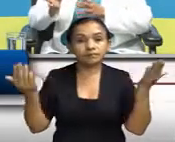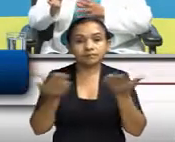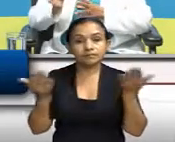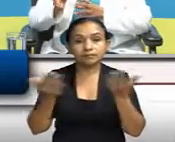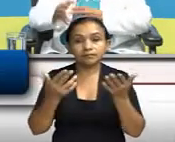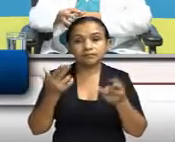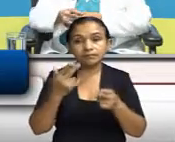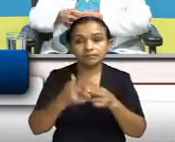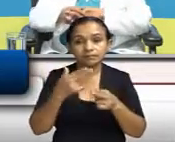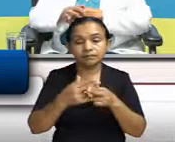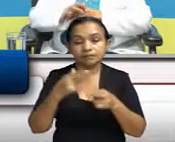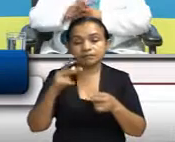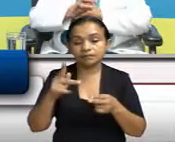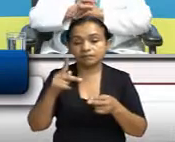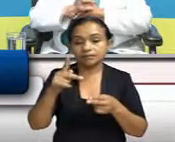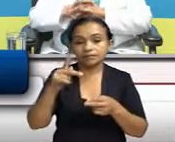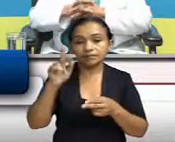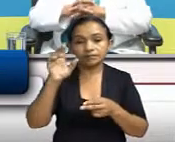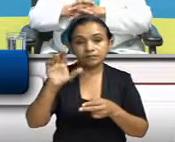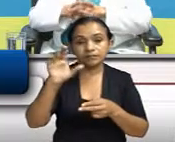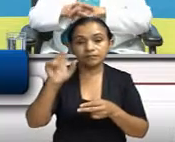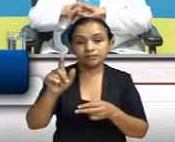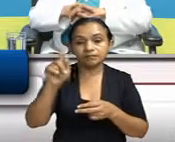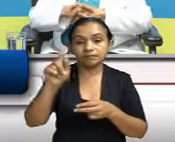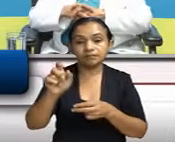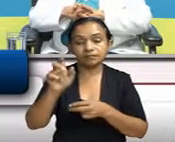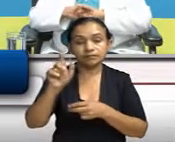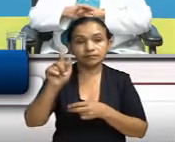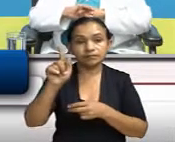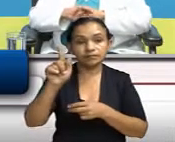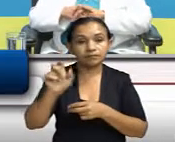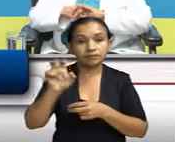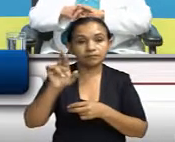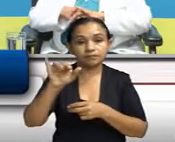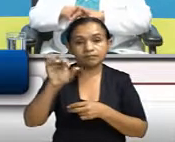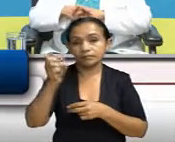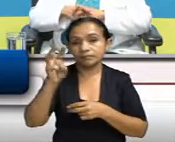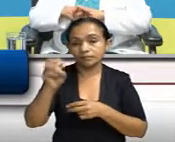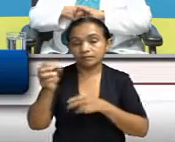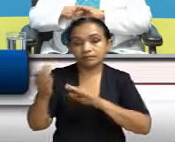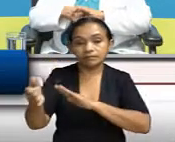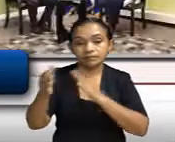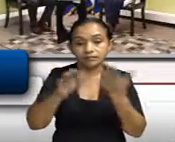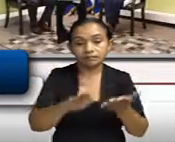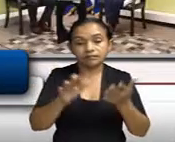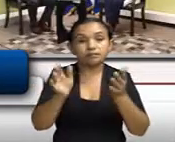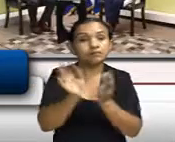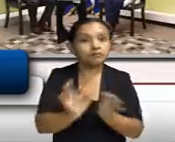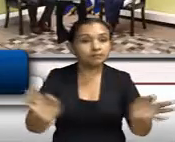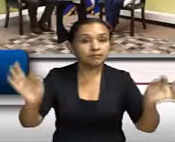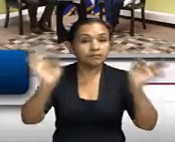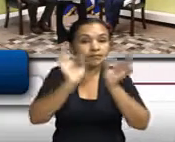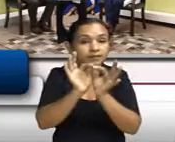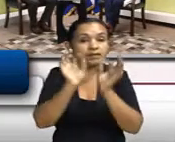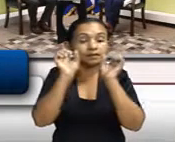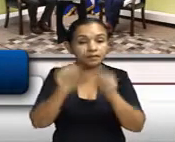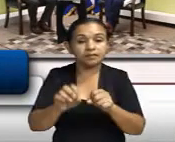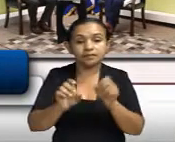que llamamos cateterismo. Cuando hablamos de infarto previo, ahí es importante, doctora. Así es. Es una señal muy clara de que puede